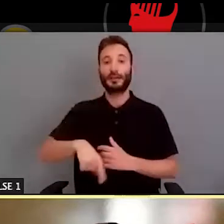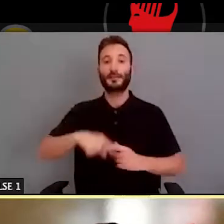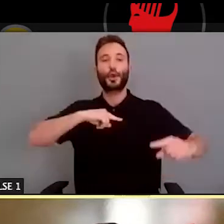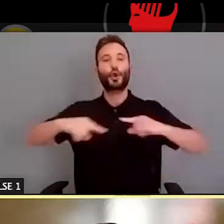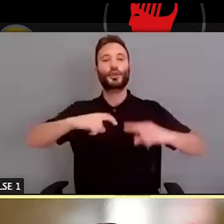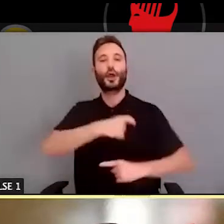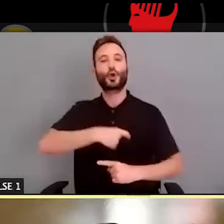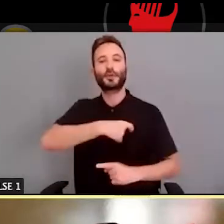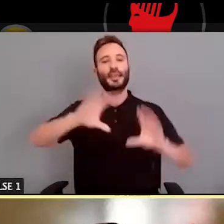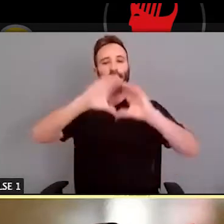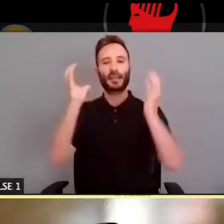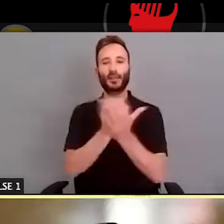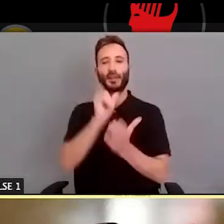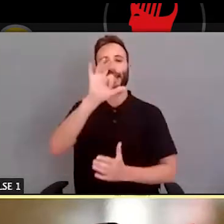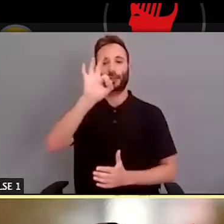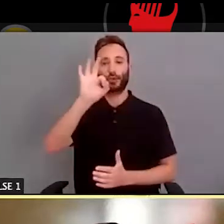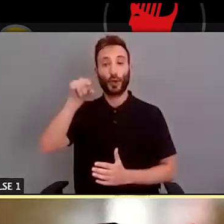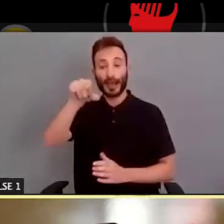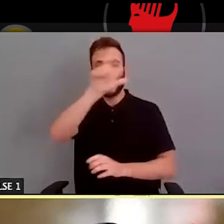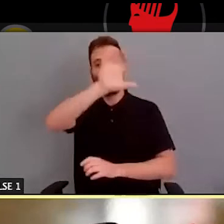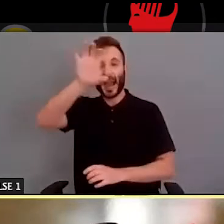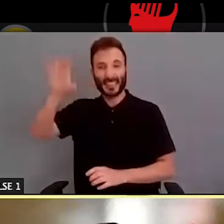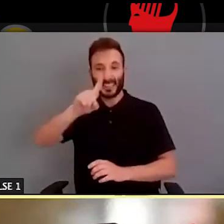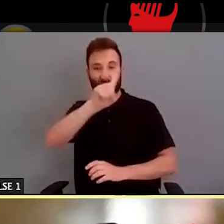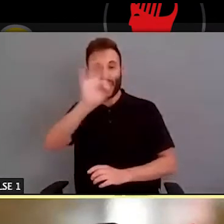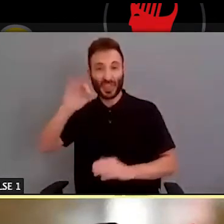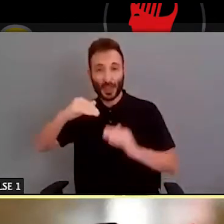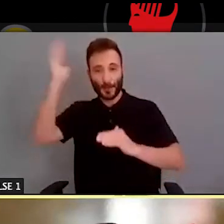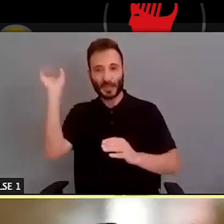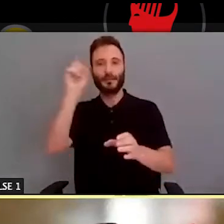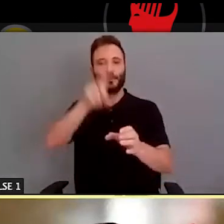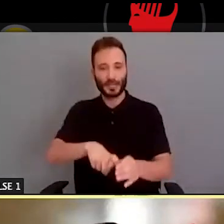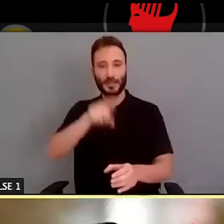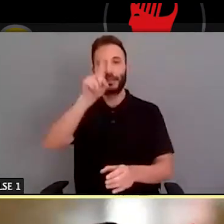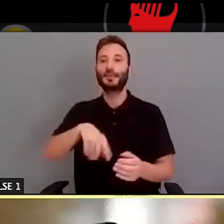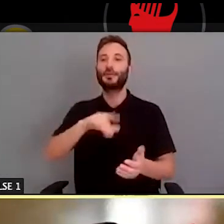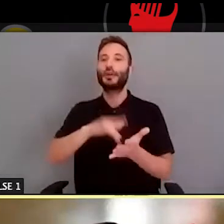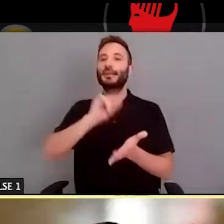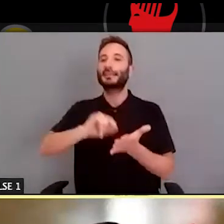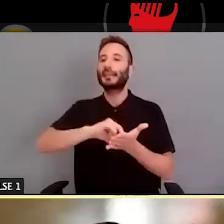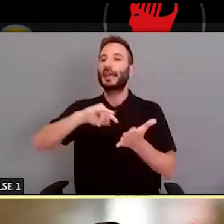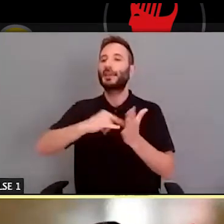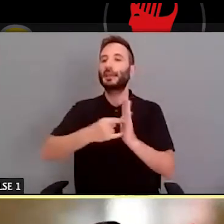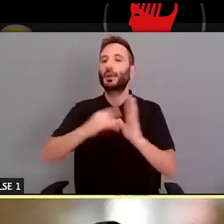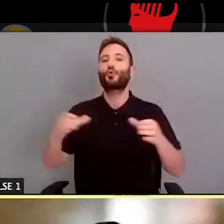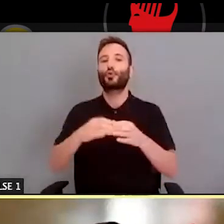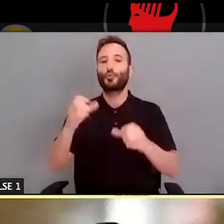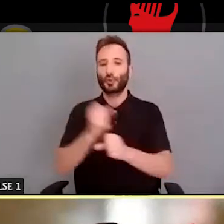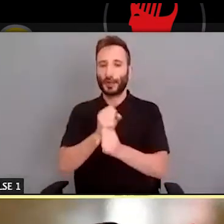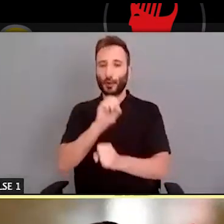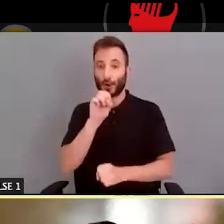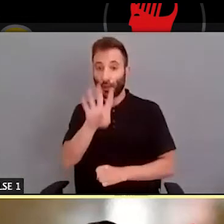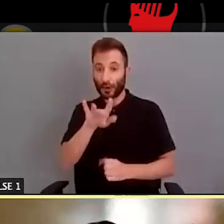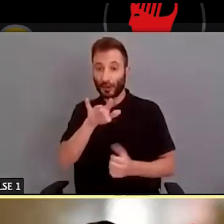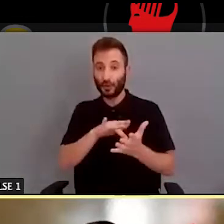Relacionados, en el que participan más de 100 países, así como la Secretaría Técnica de su Grupo de Trabajo 14 de Turismo Accesible, que